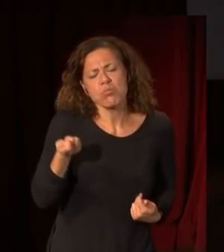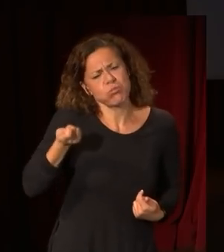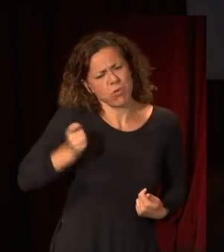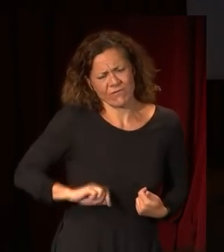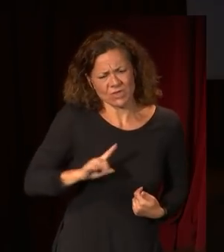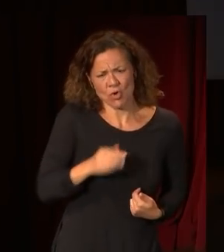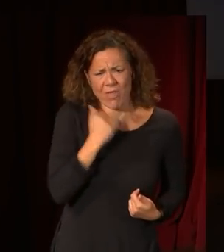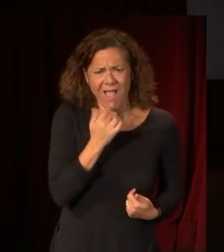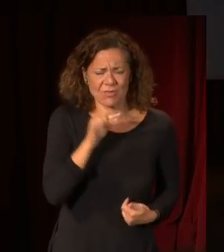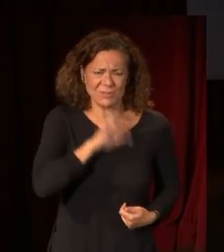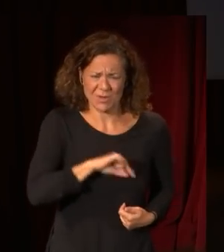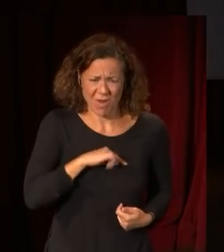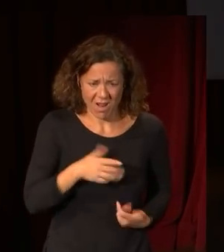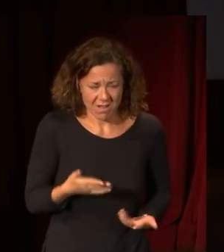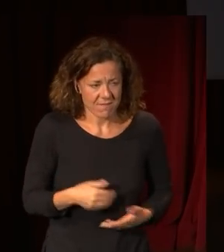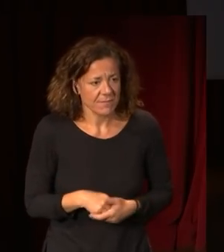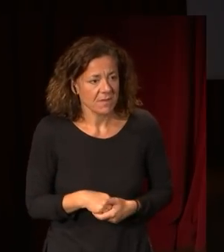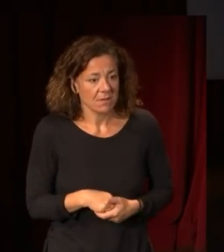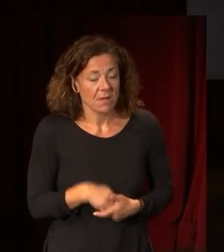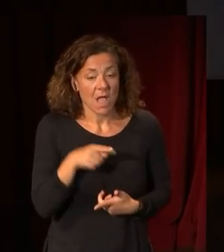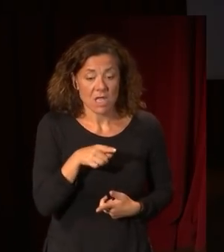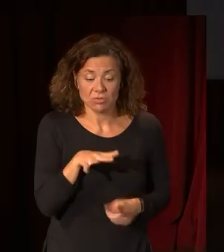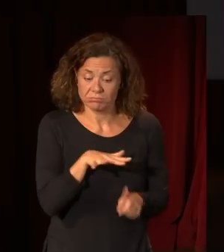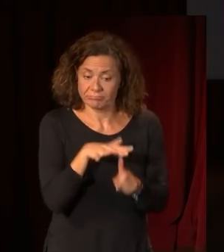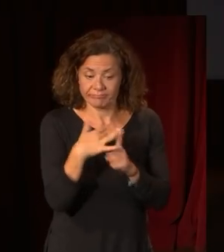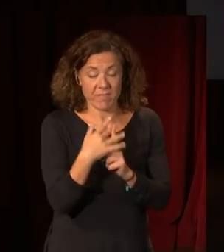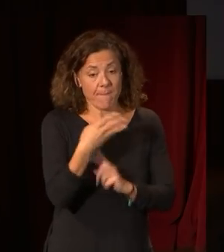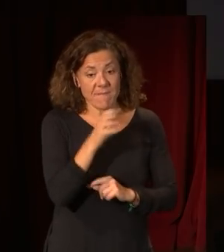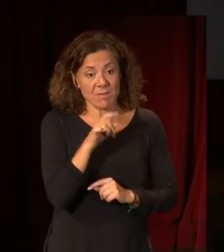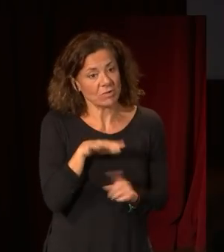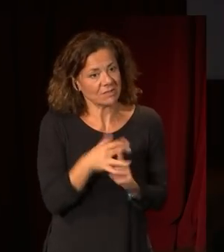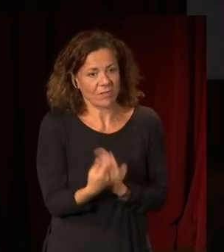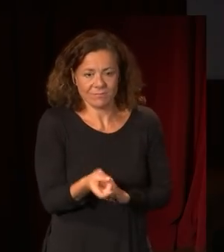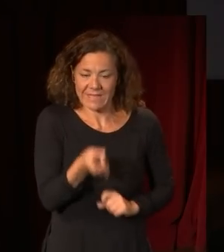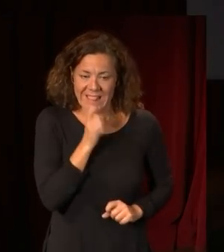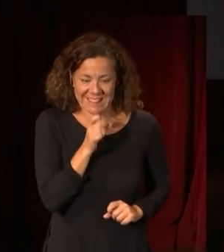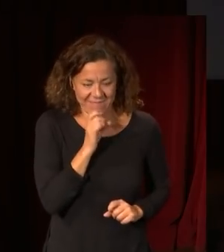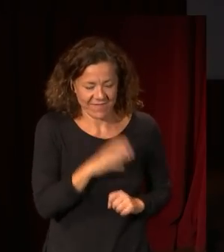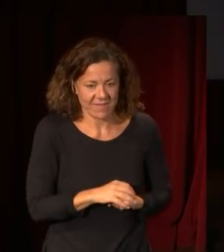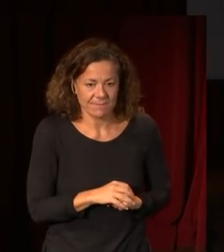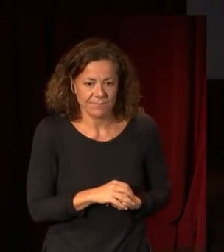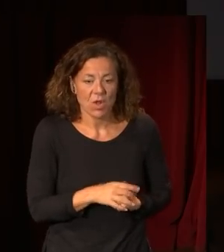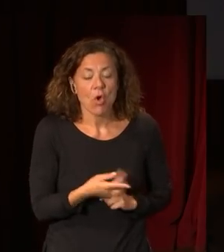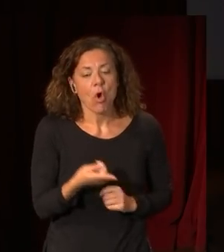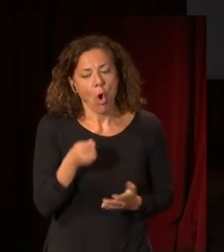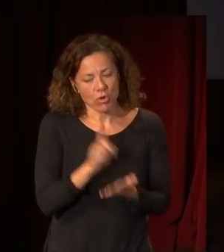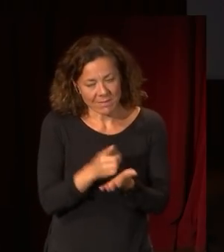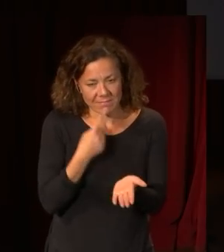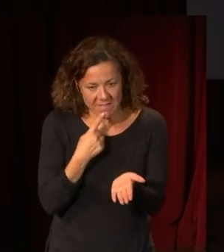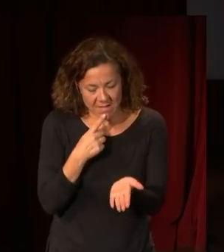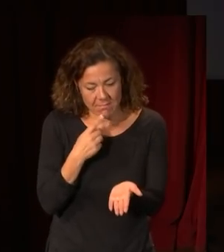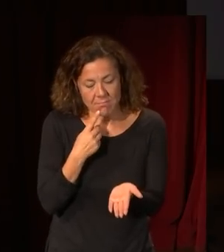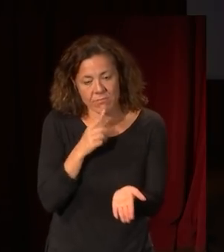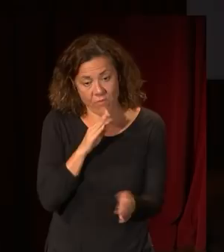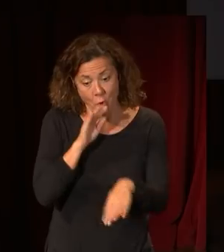pero el cierto que pone a bermejo una situación compleja difícil vuelven a pedirle que acabe el contrato